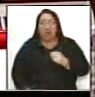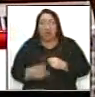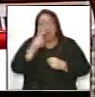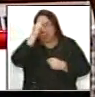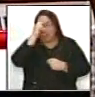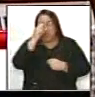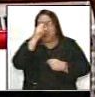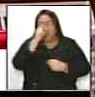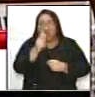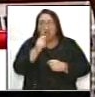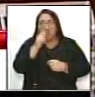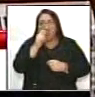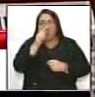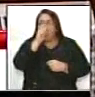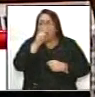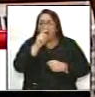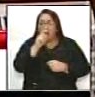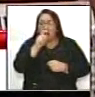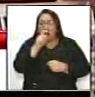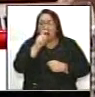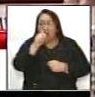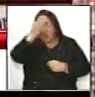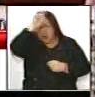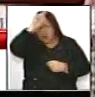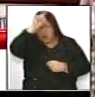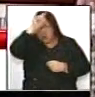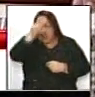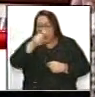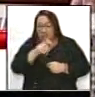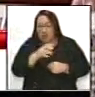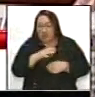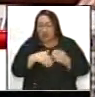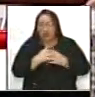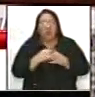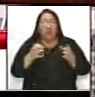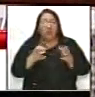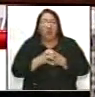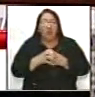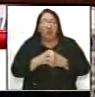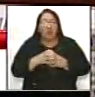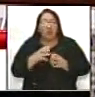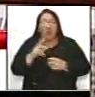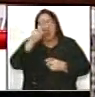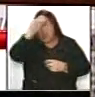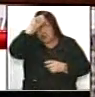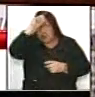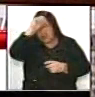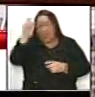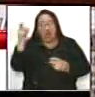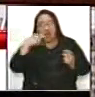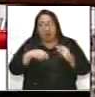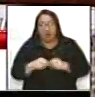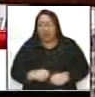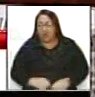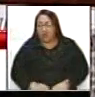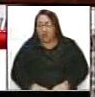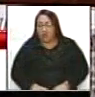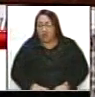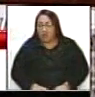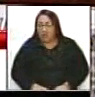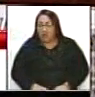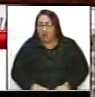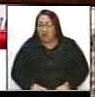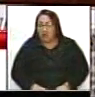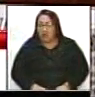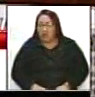Turquía, de las Fuerzas Armadas Revolucionarias y del Frente Popular de Turquía. Y entre los puntos tratados